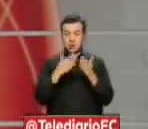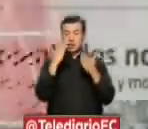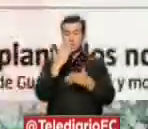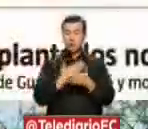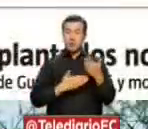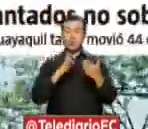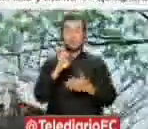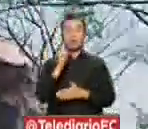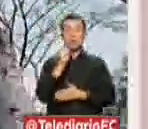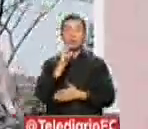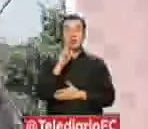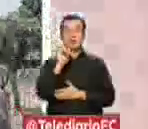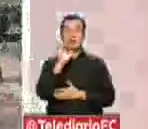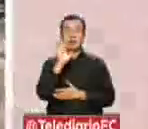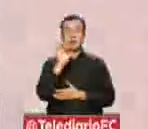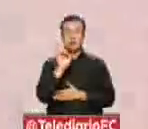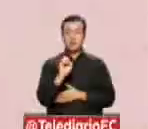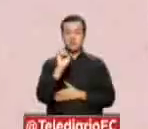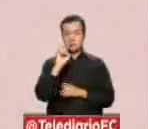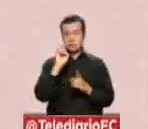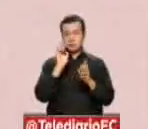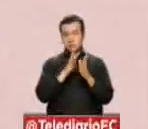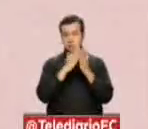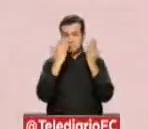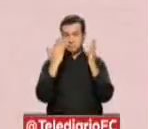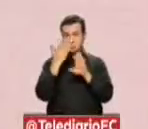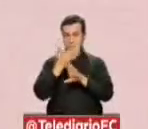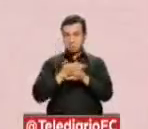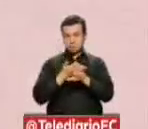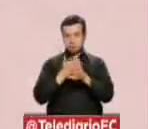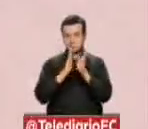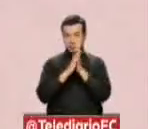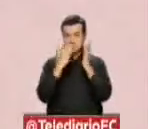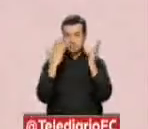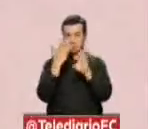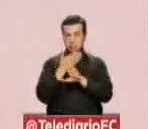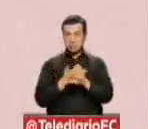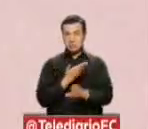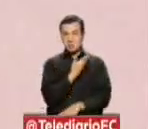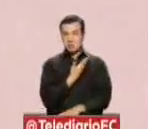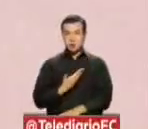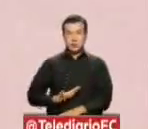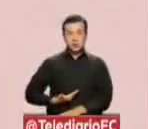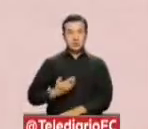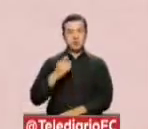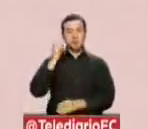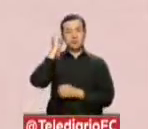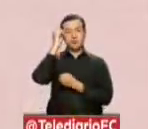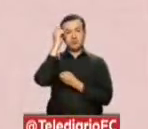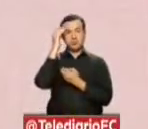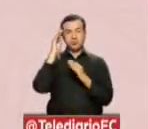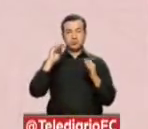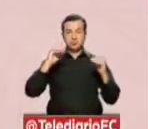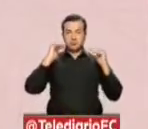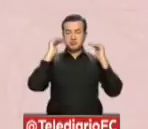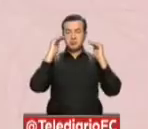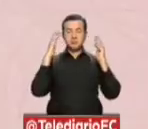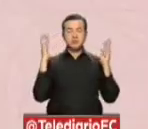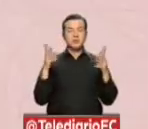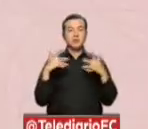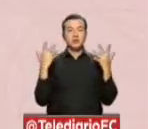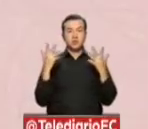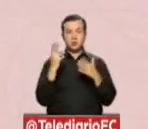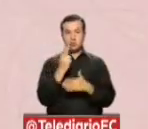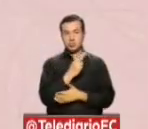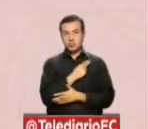y encontramos en la primera plana de Diario El Telégrafo: el presidente dictará una conferencia magistral en